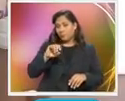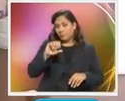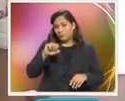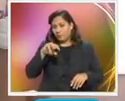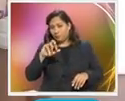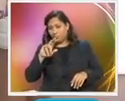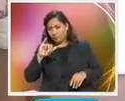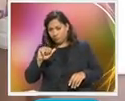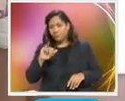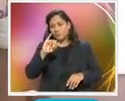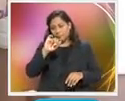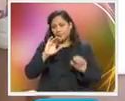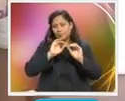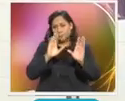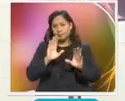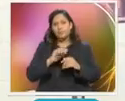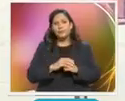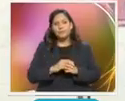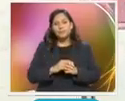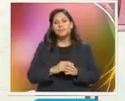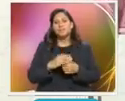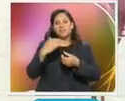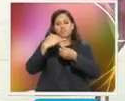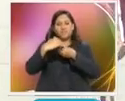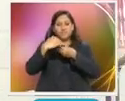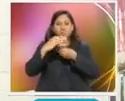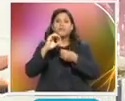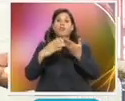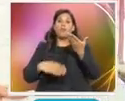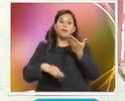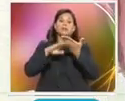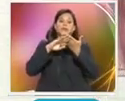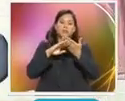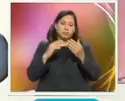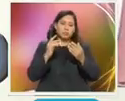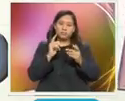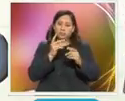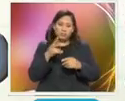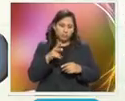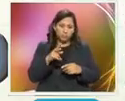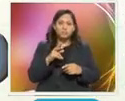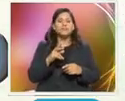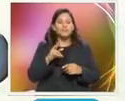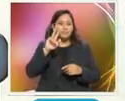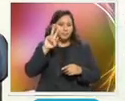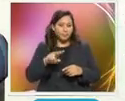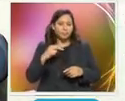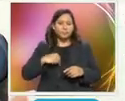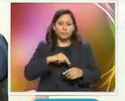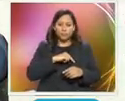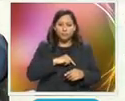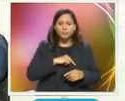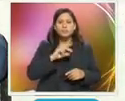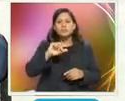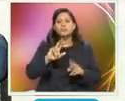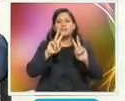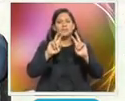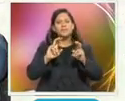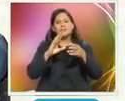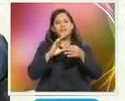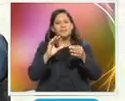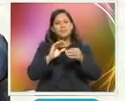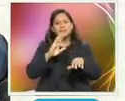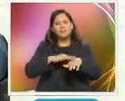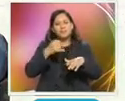días. Así es, sí, definitivamente. Y acoso, y también, bueno, es cierto que vamos a ponerlo en un sentido muy poquito más